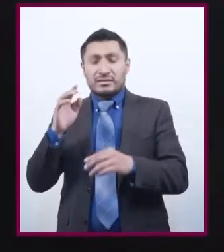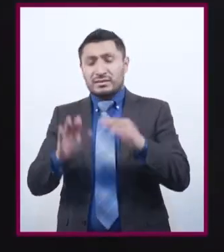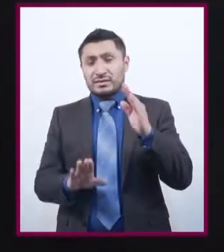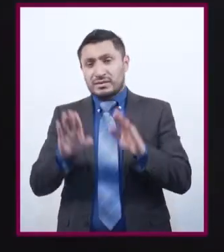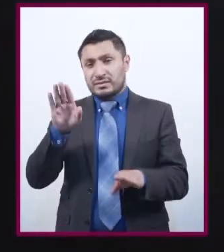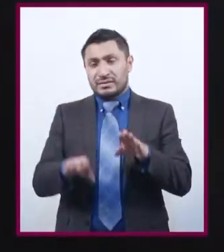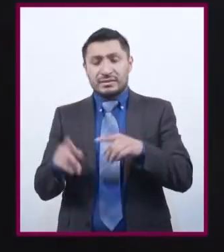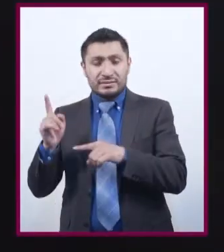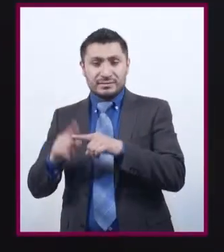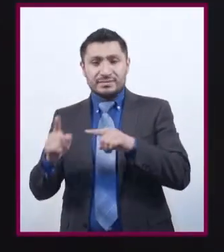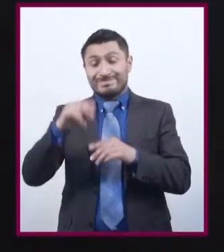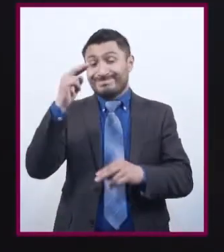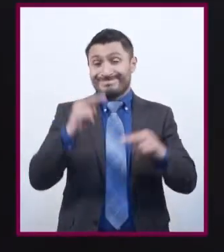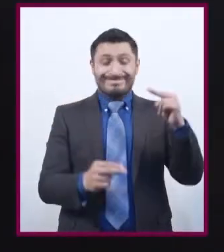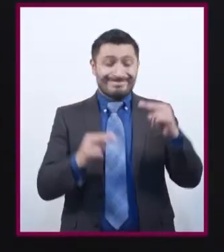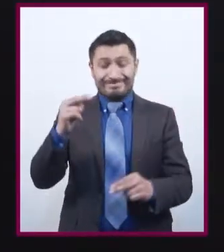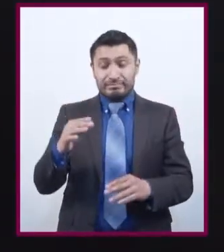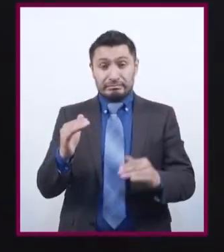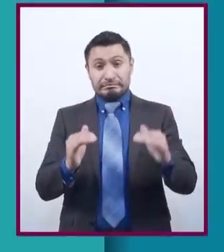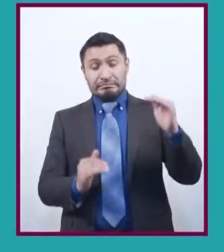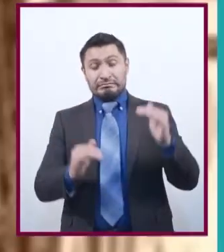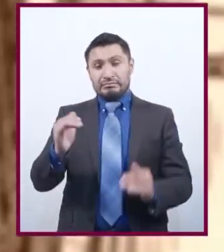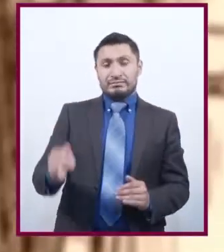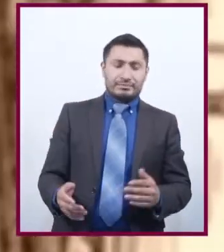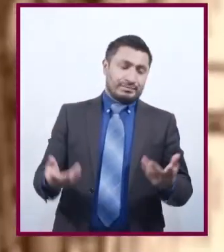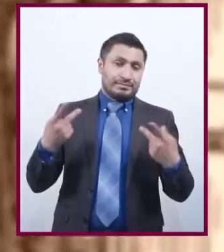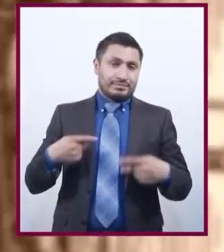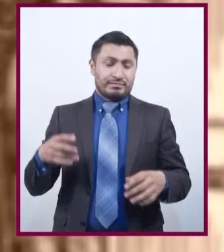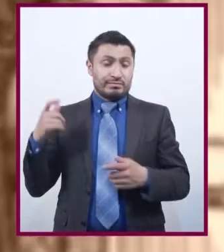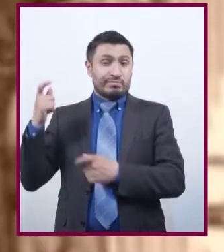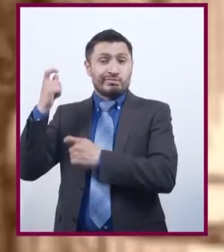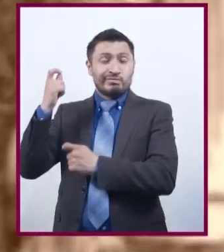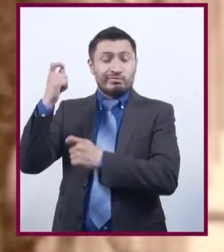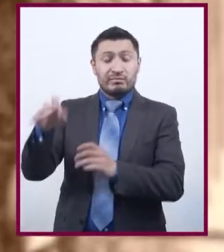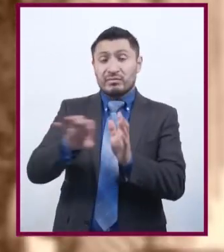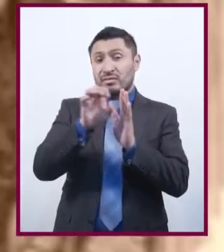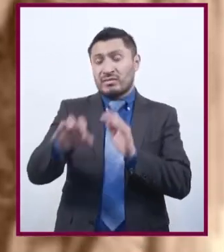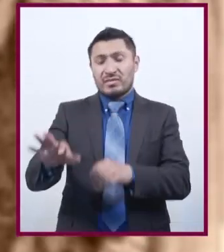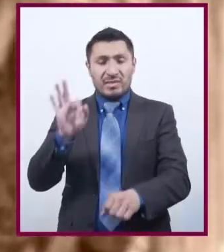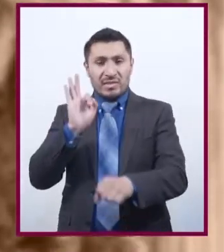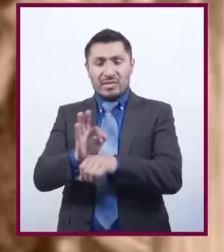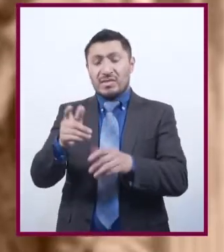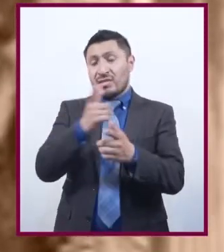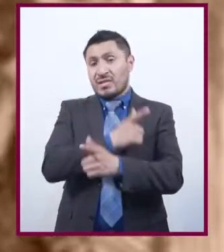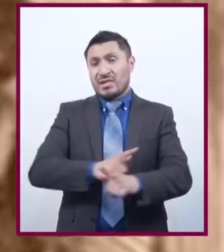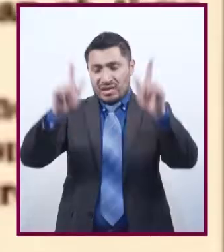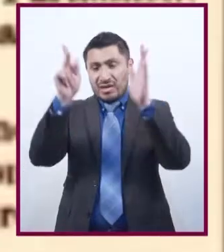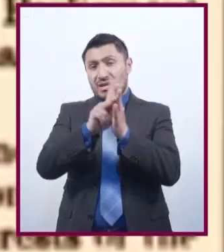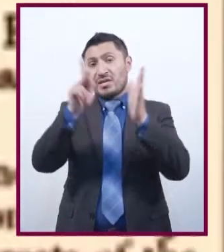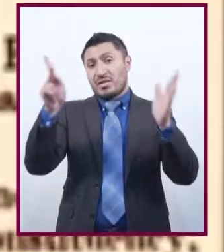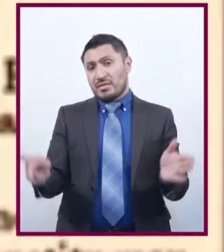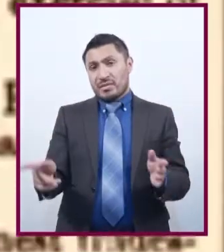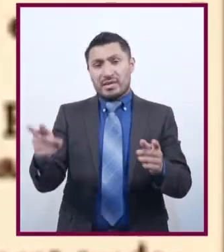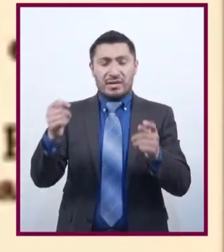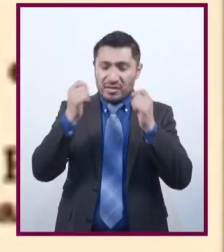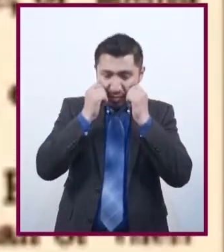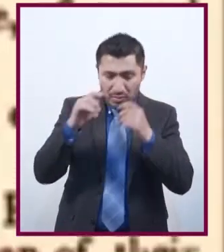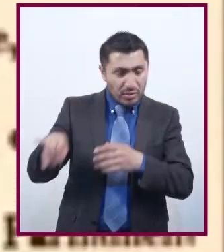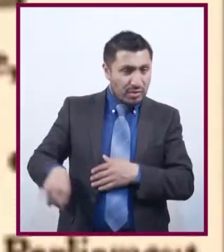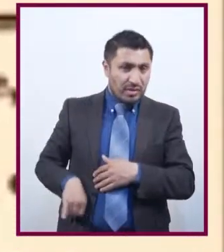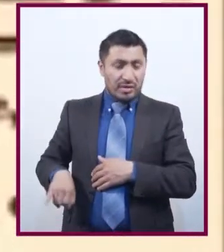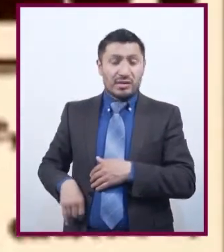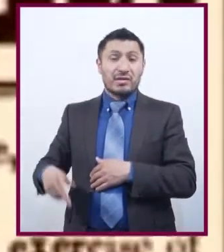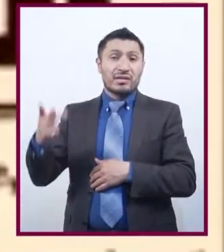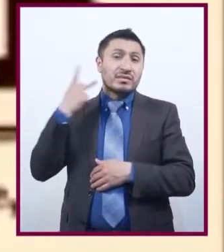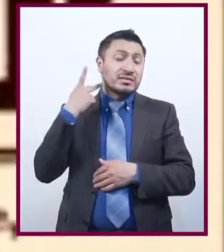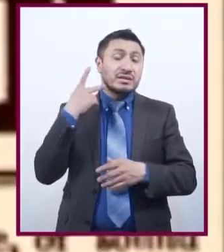sociales diversos sectores comenzaron a alzar la voz por ejemplo se levantó una defensa por la libertad de prensa lejos de